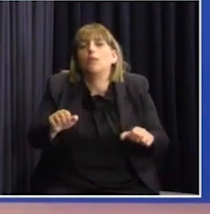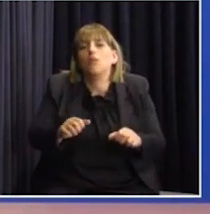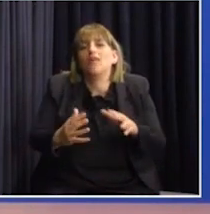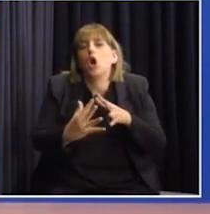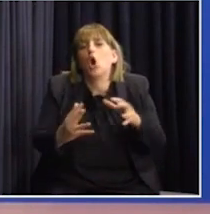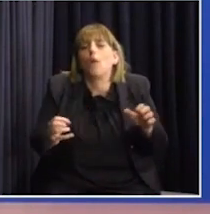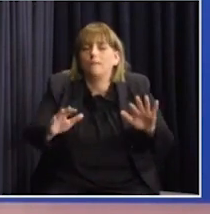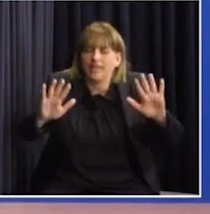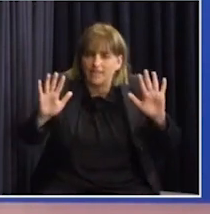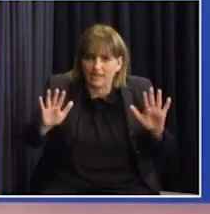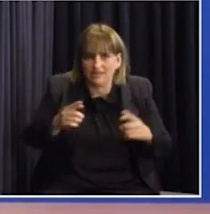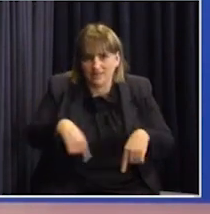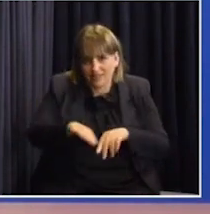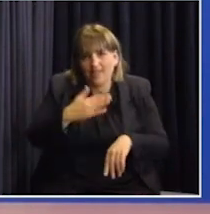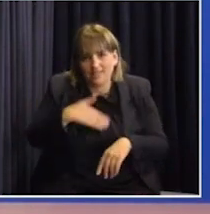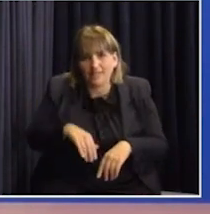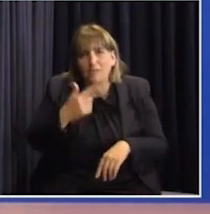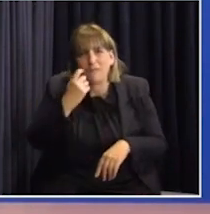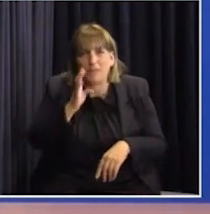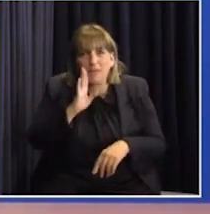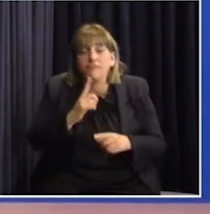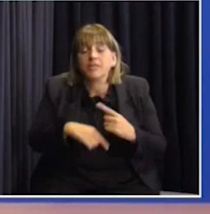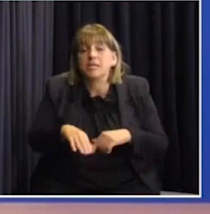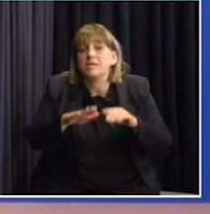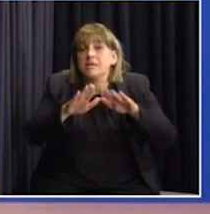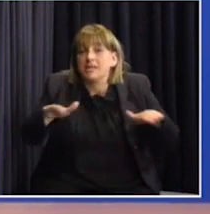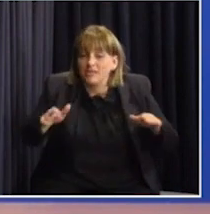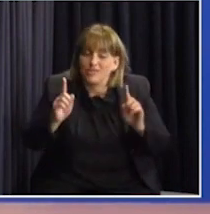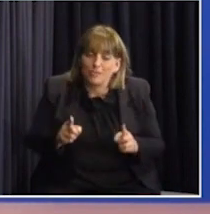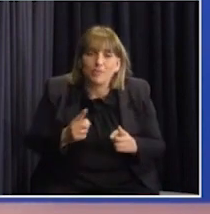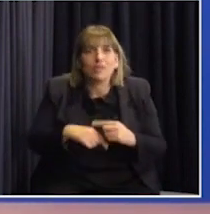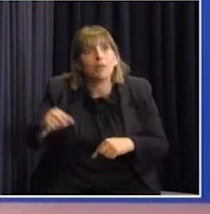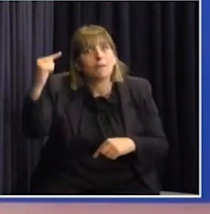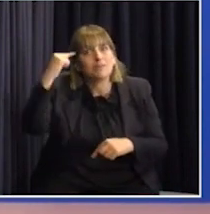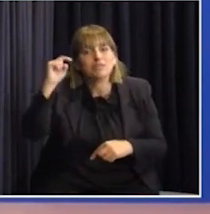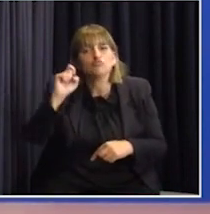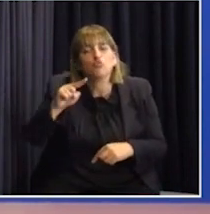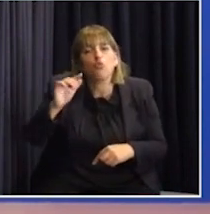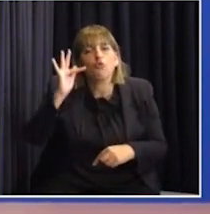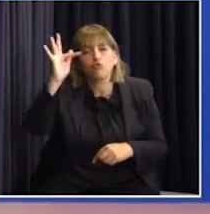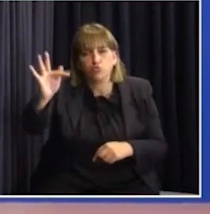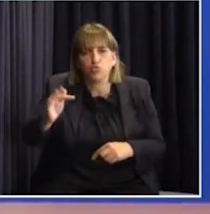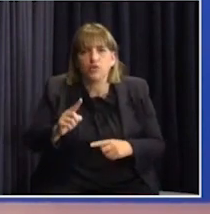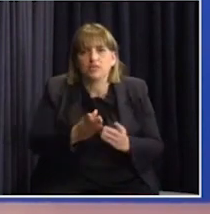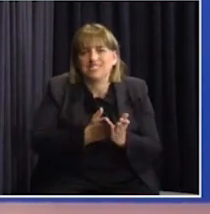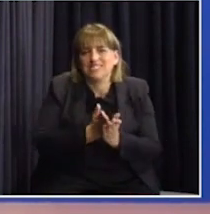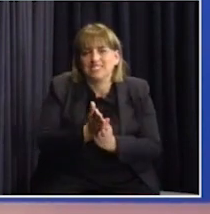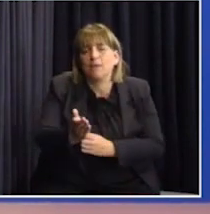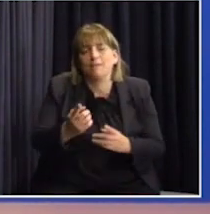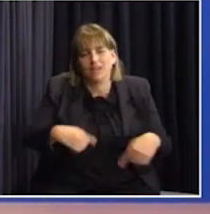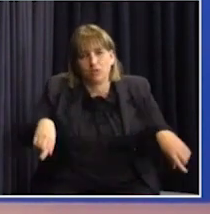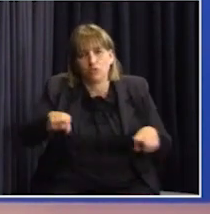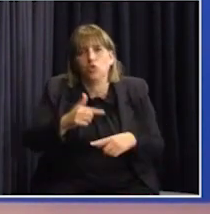no sé si tanto los chiquilines pero estamos pensando en ellos en su futuro y como siempre nos mueve